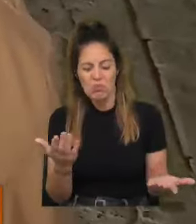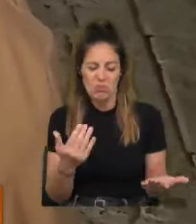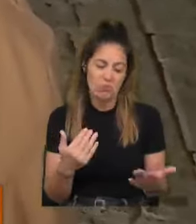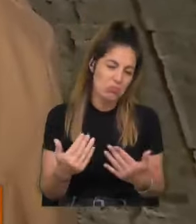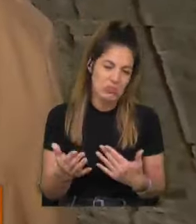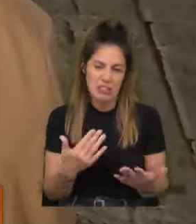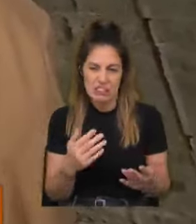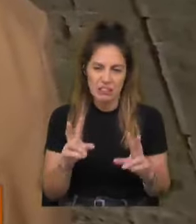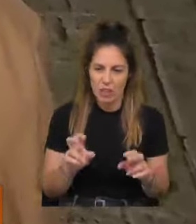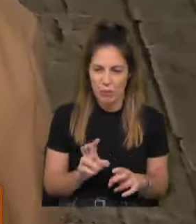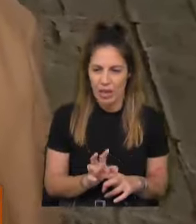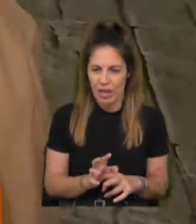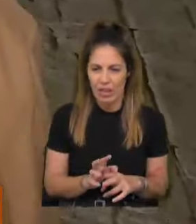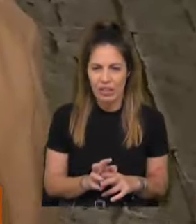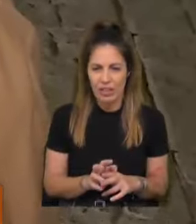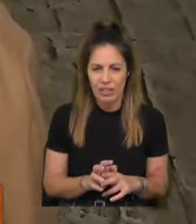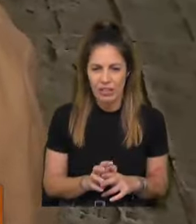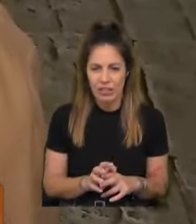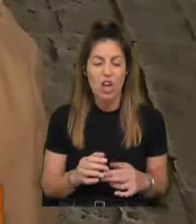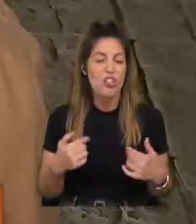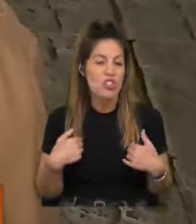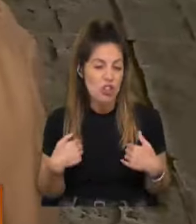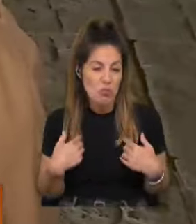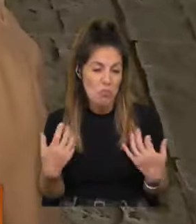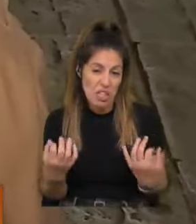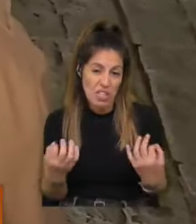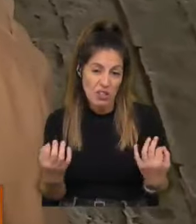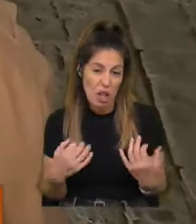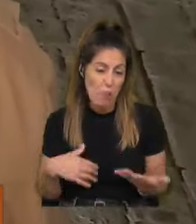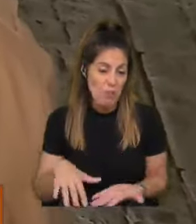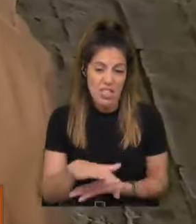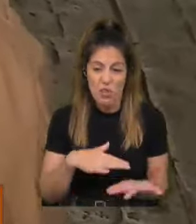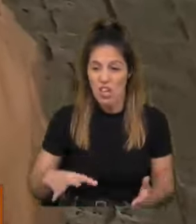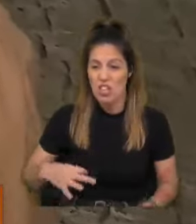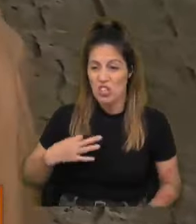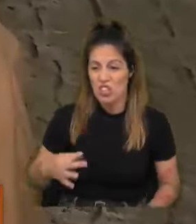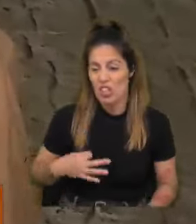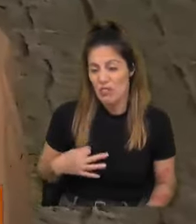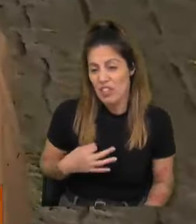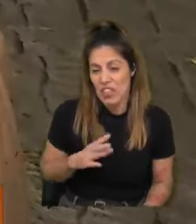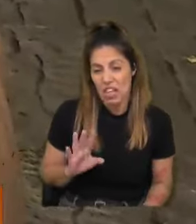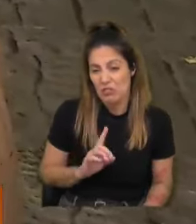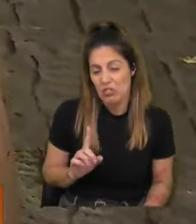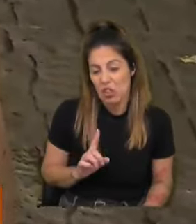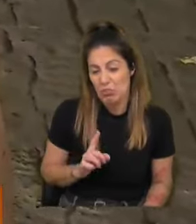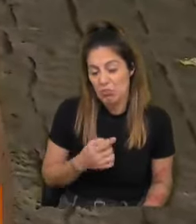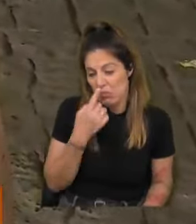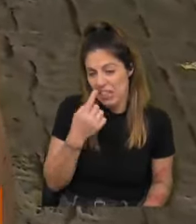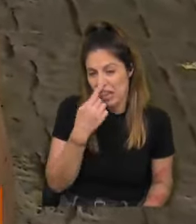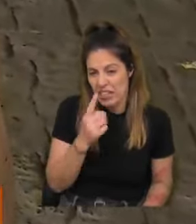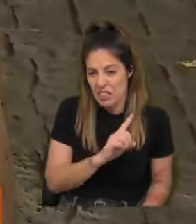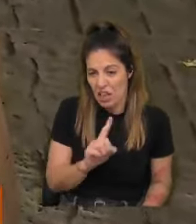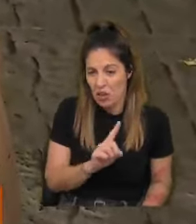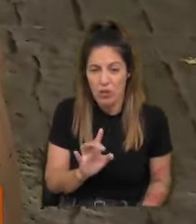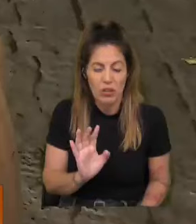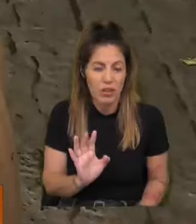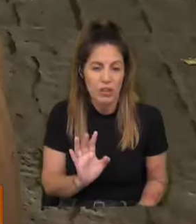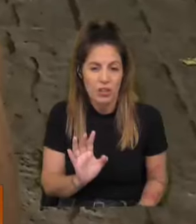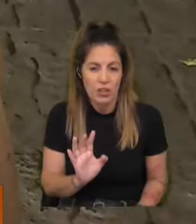a ese tema me yo puntualmente por mi situación de vida le le saco le saco el peso A eso